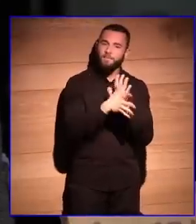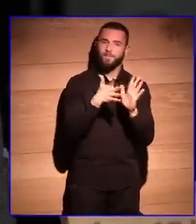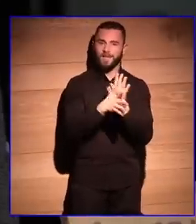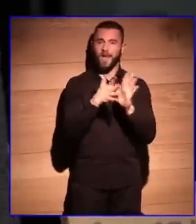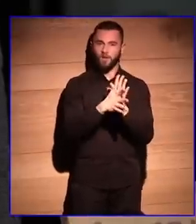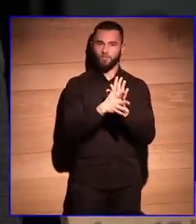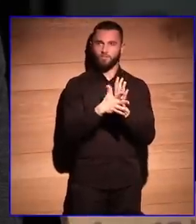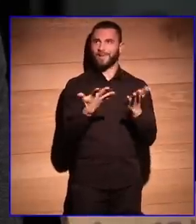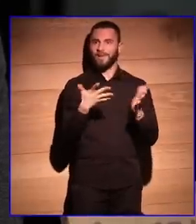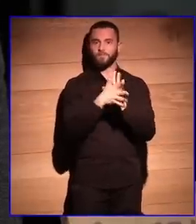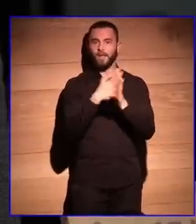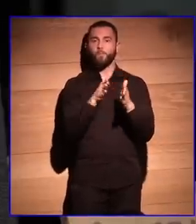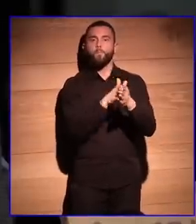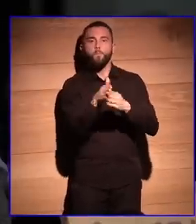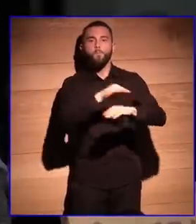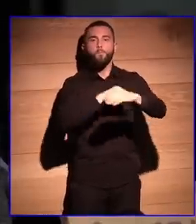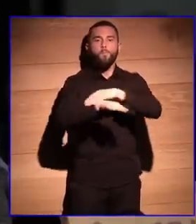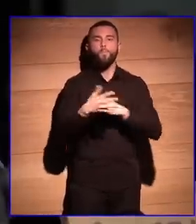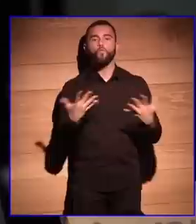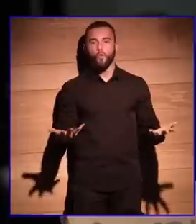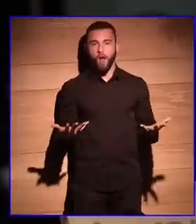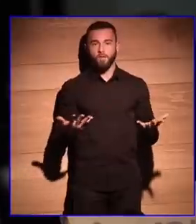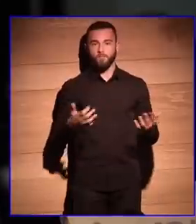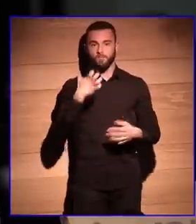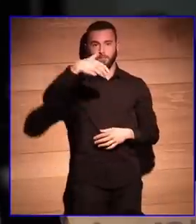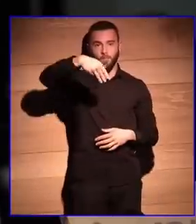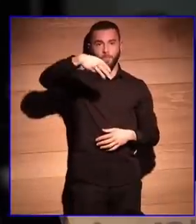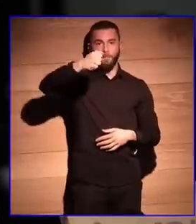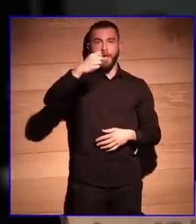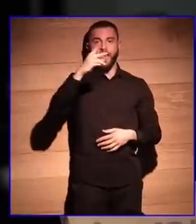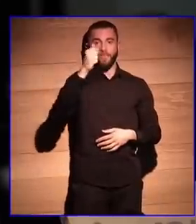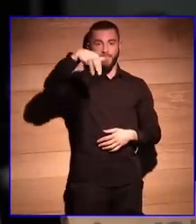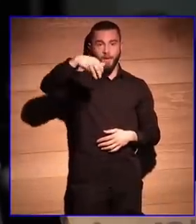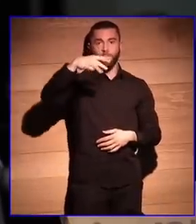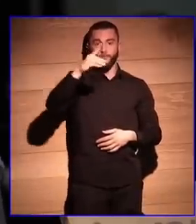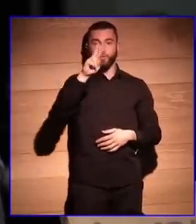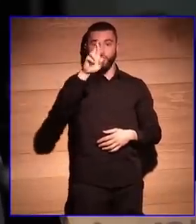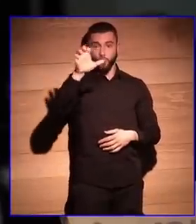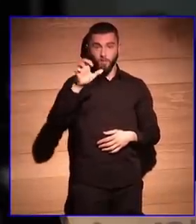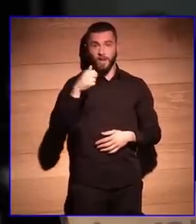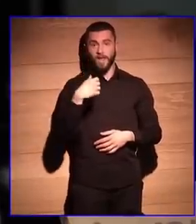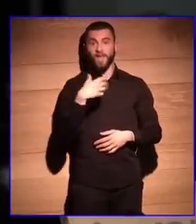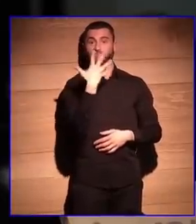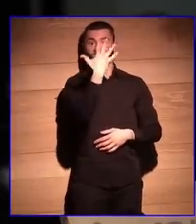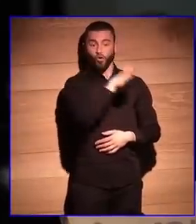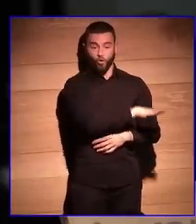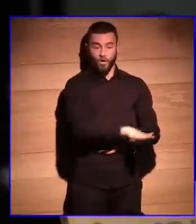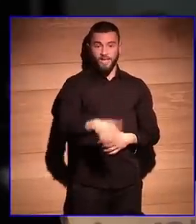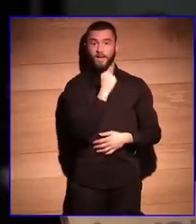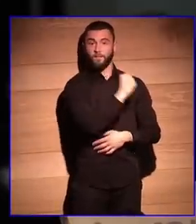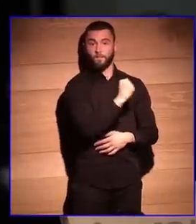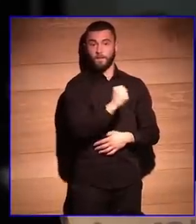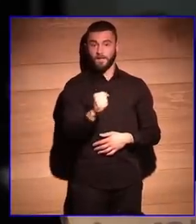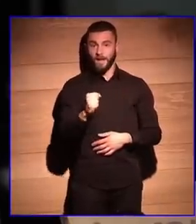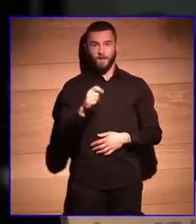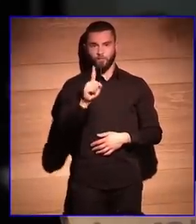de explicar cuál es esa motivación. En el caso de Madame Duré, su objetivo es matar a cinco niñas, su objetivo es preservar